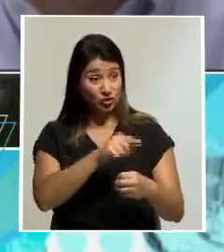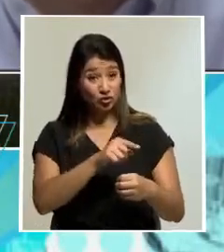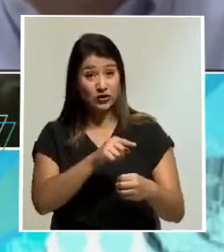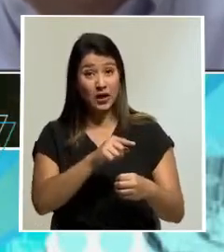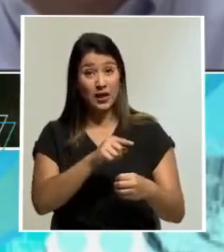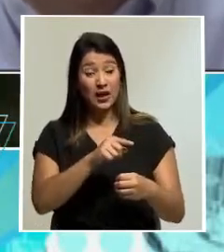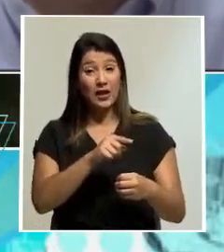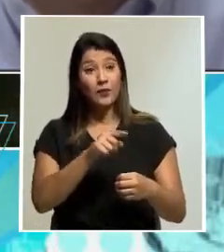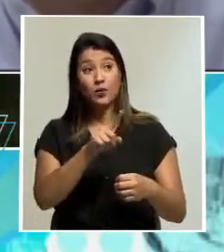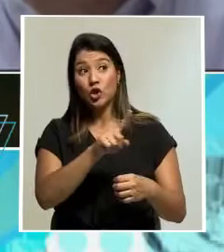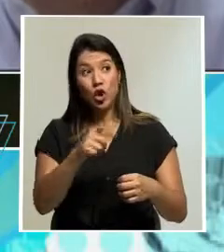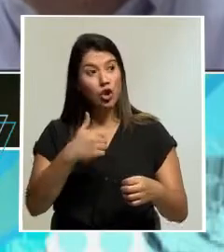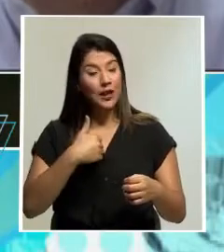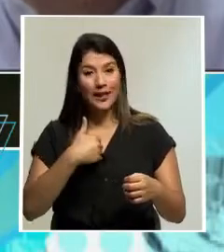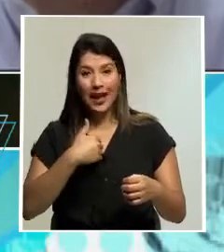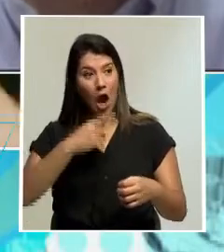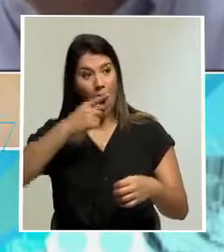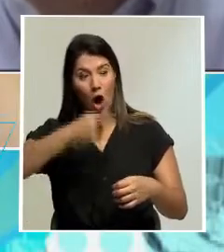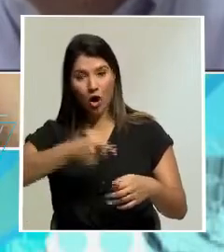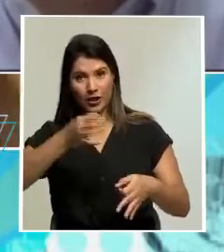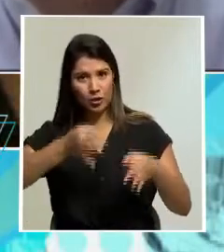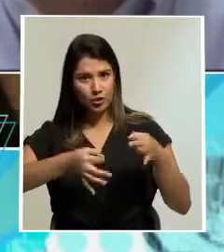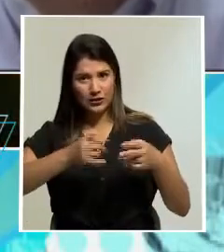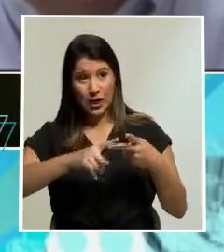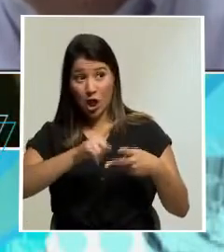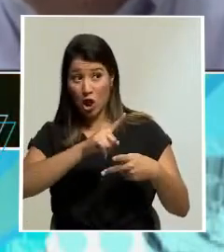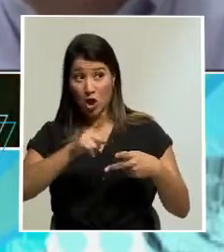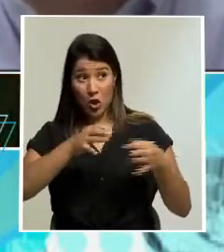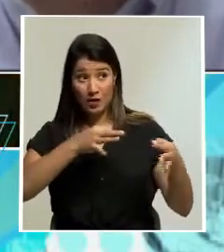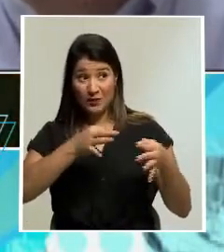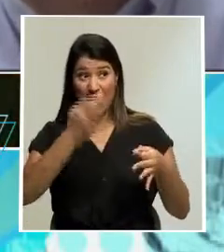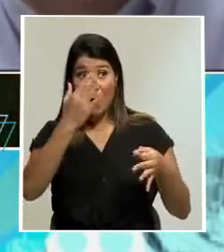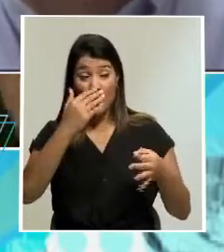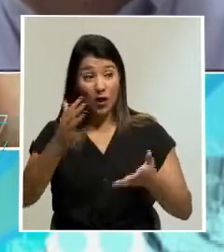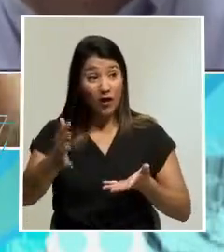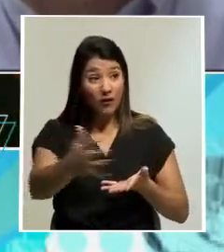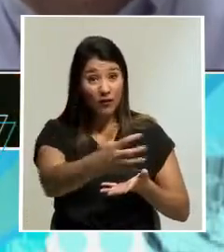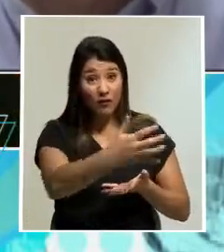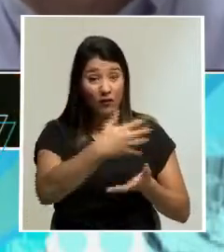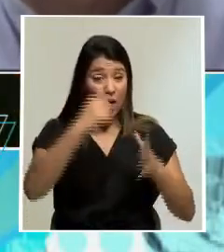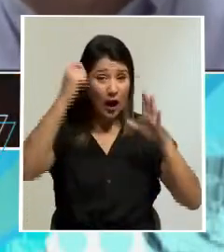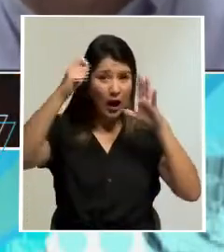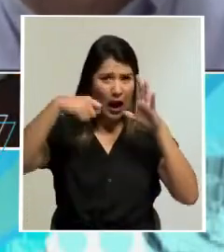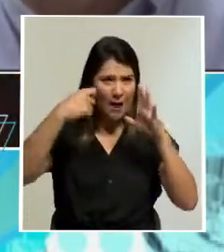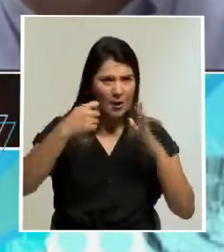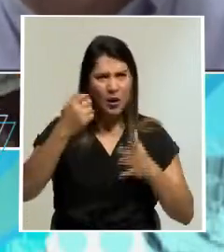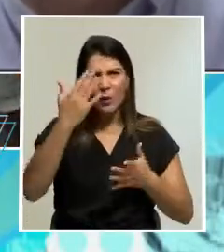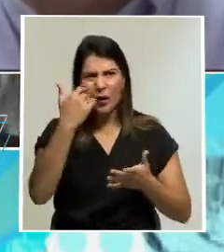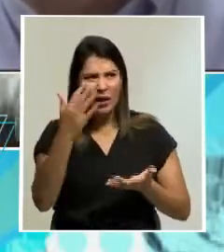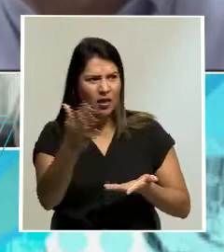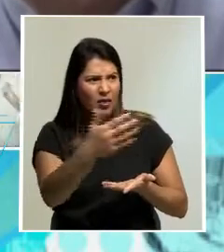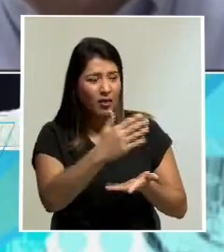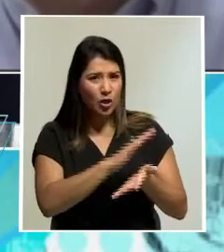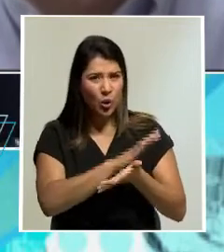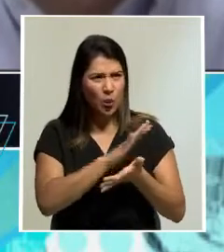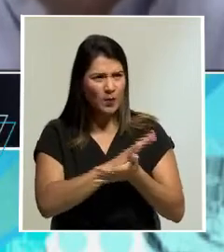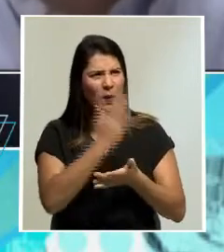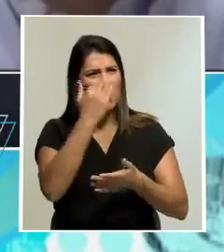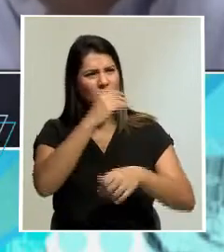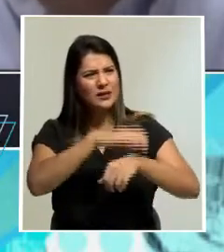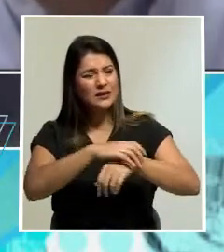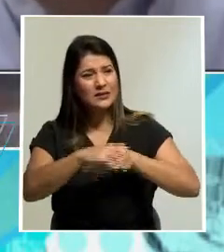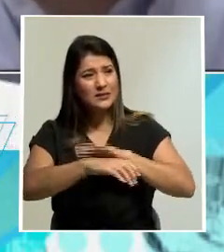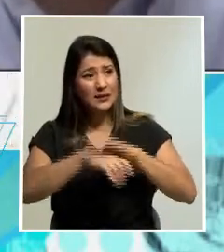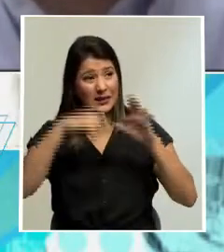allanamiento, les explicaron por qué razón se llevaban los equipos, por qué detenían al camarógrafo.